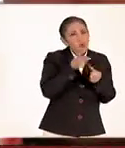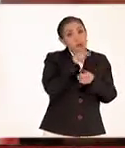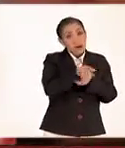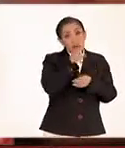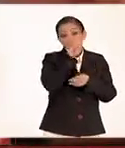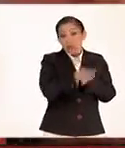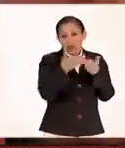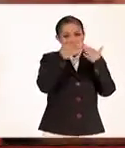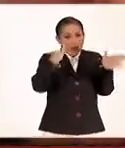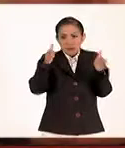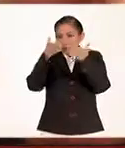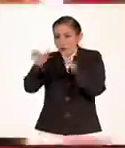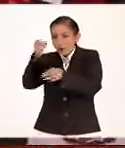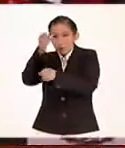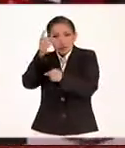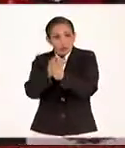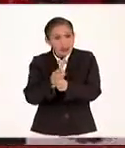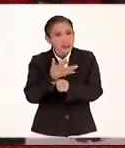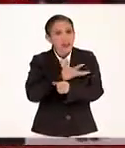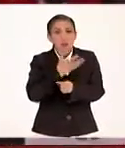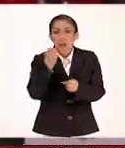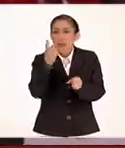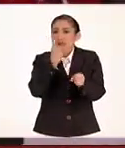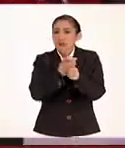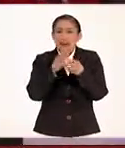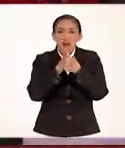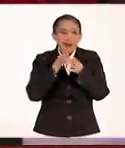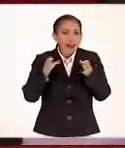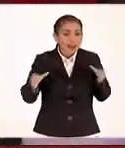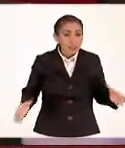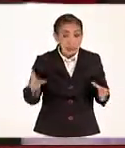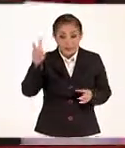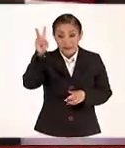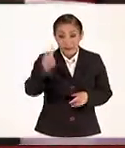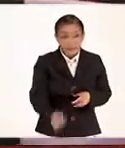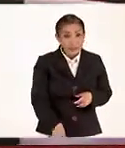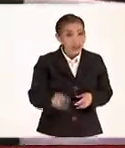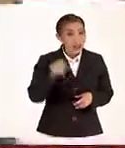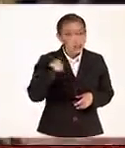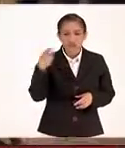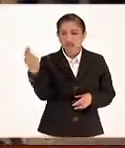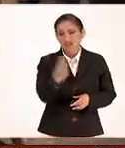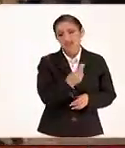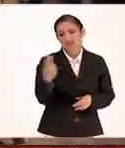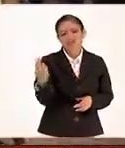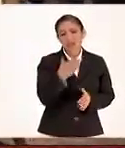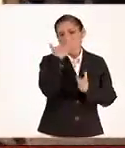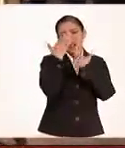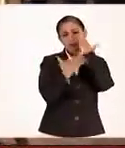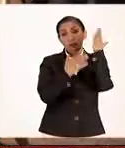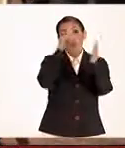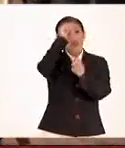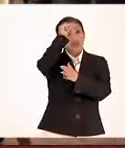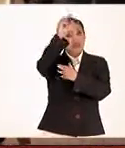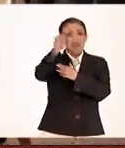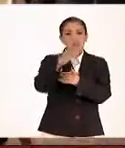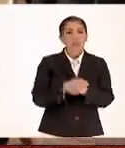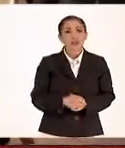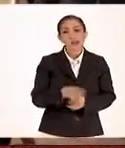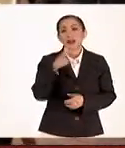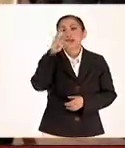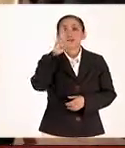si nos abren muchas puertas tenemos muchas oportunidades realmente no se necesita ser estudiante brillante